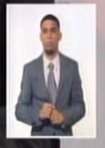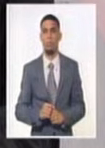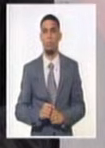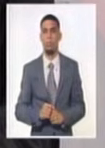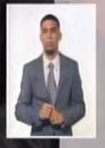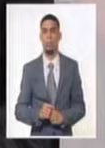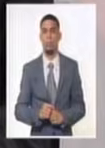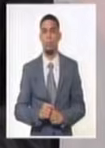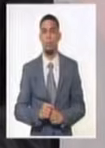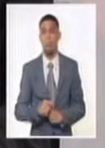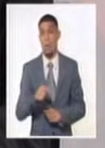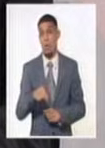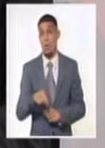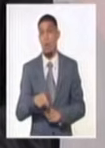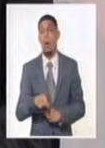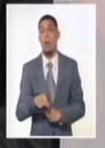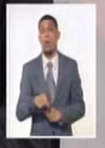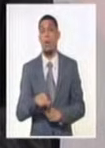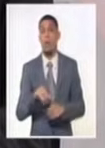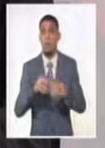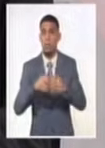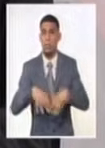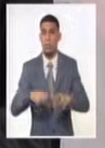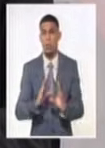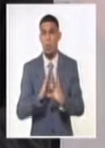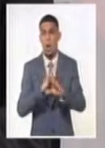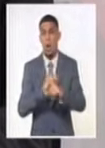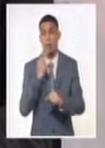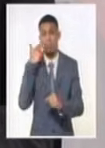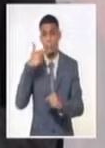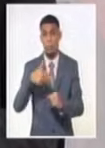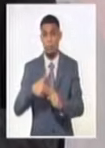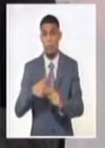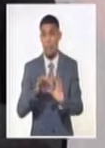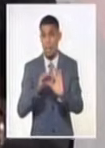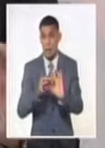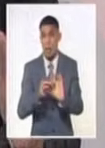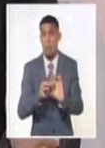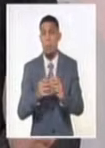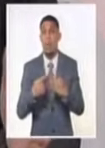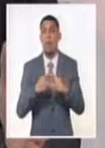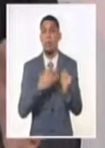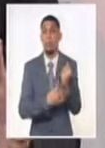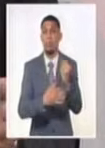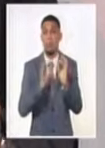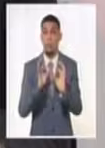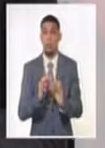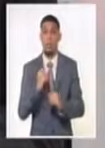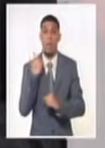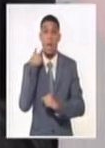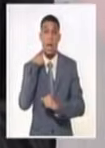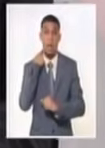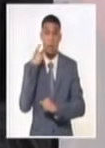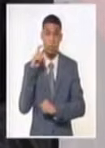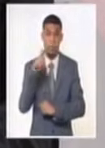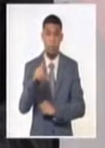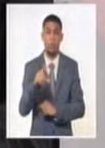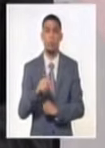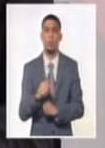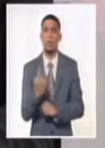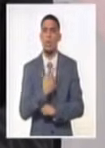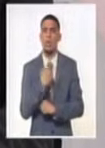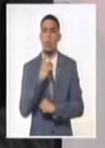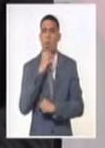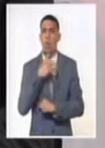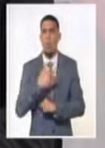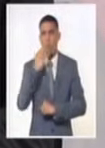Ahora estamos en una situación de desabastecimiento de combustible muy aguda, pero en realidad en los últimos años nosotros hemos estado viviendo en nuestro país una